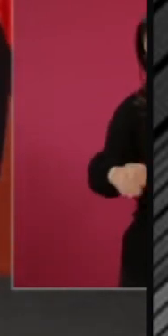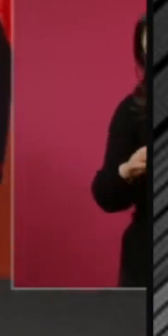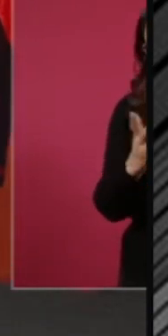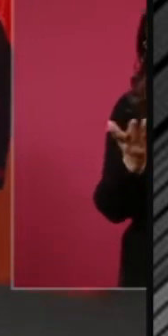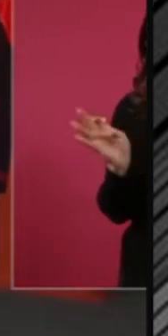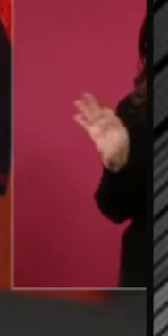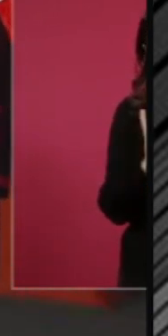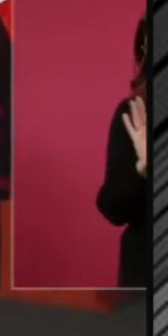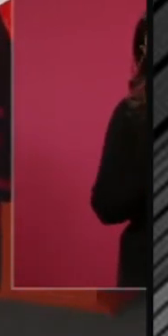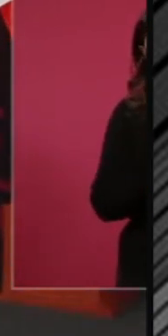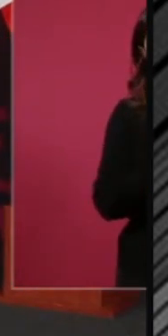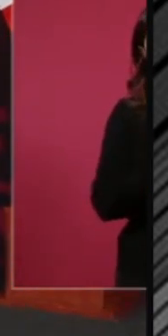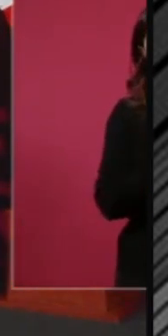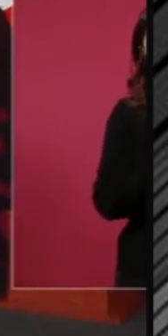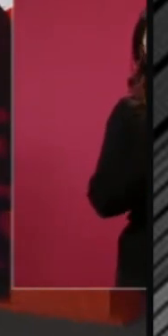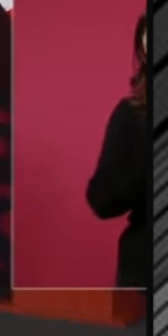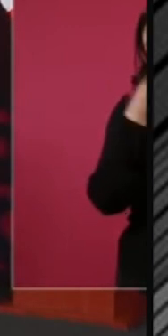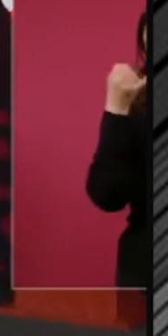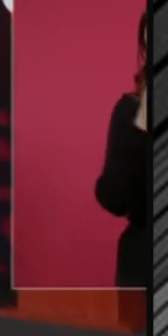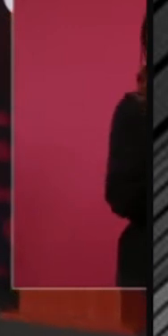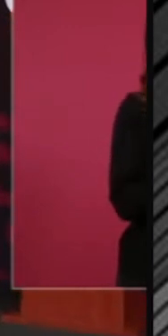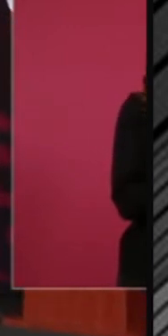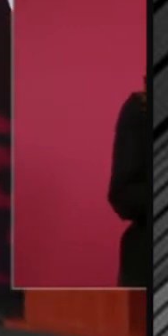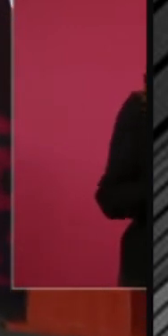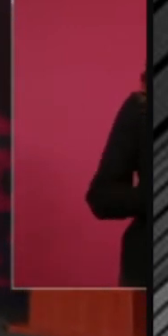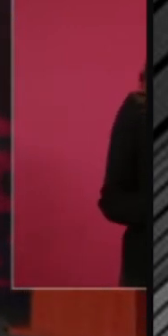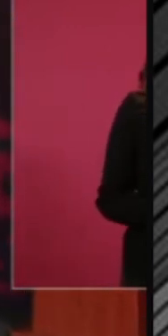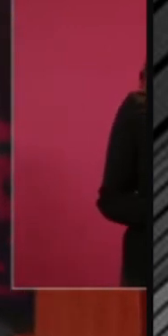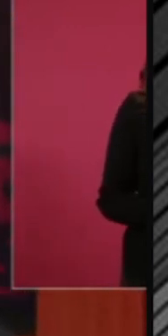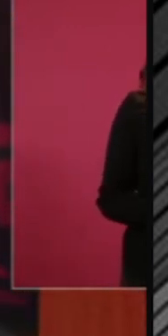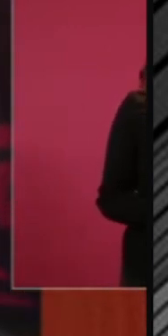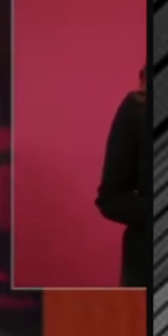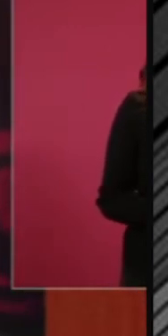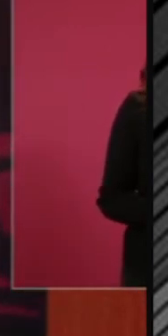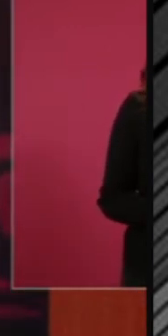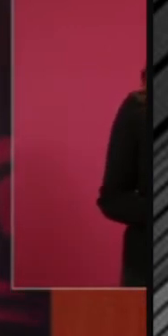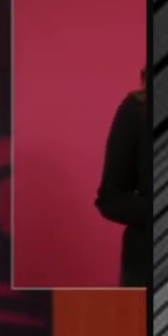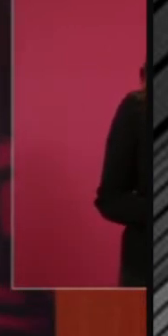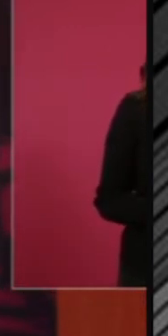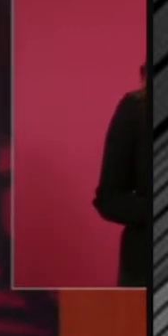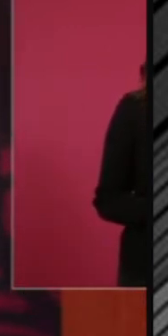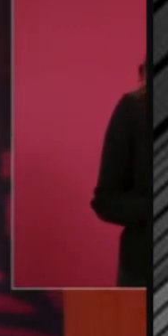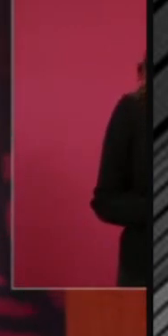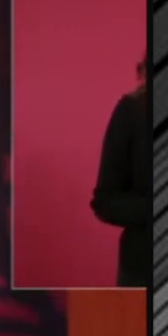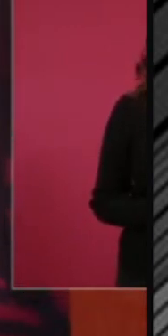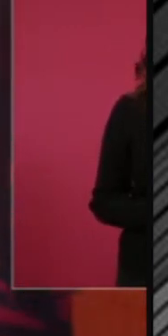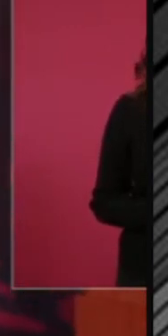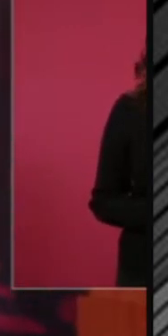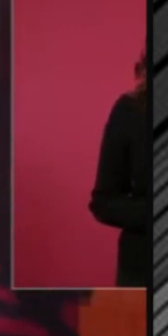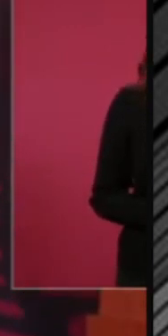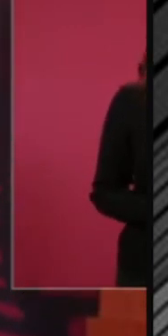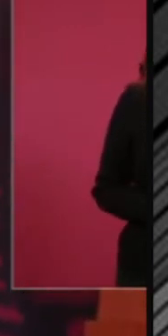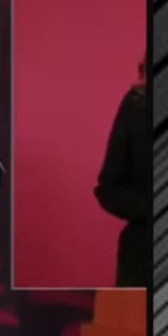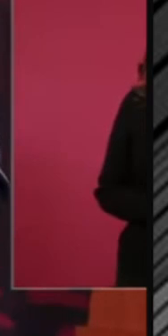dirigente del PRI, este gandalla de Alito Moreno, estaba desesperado y dijo en un mitin